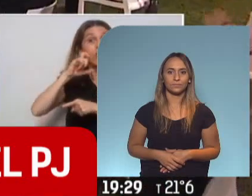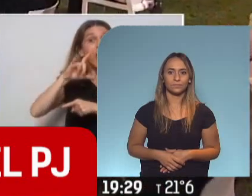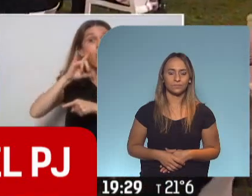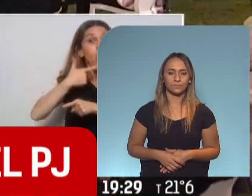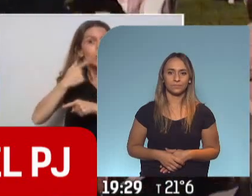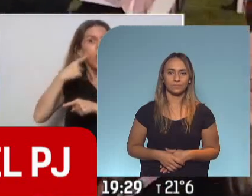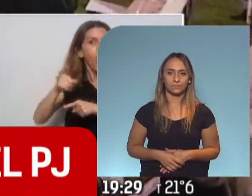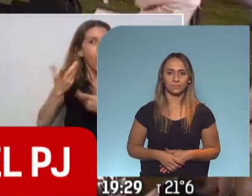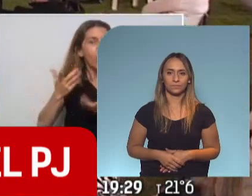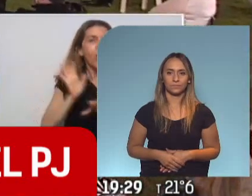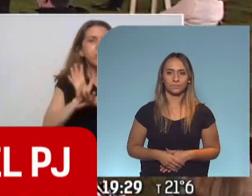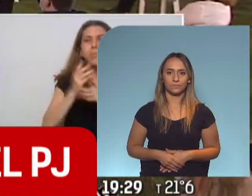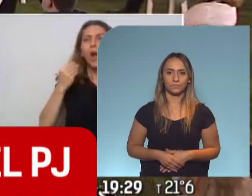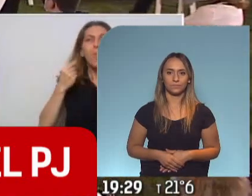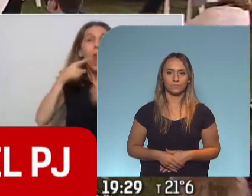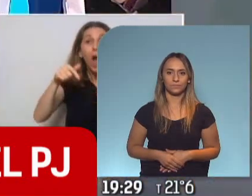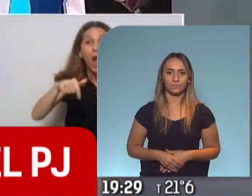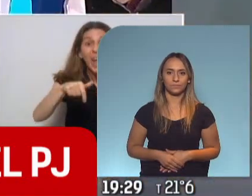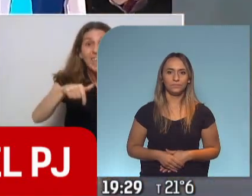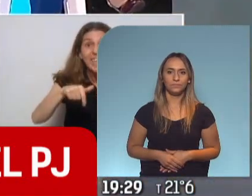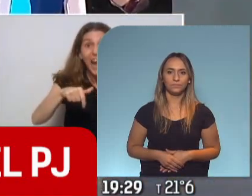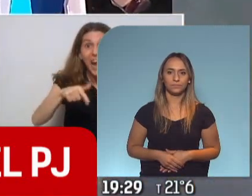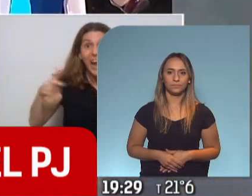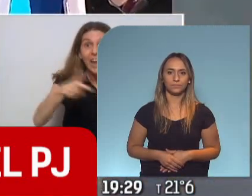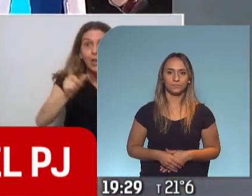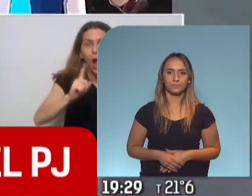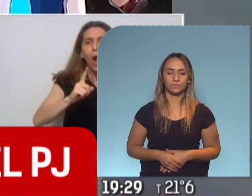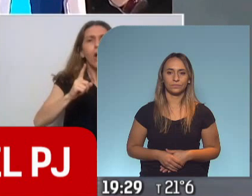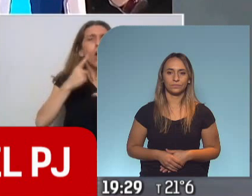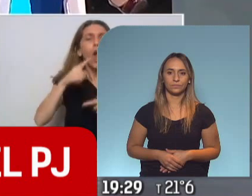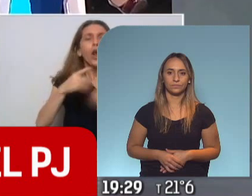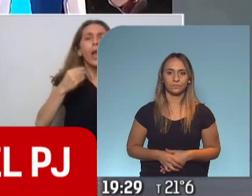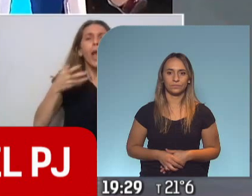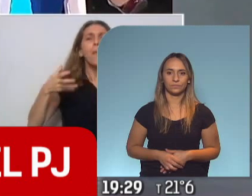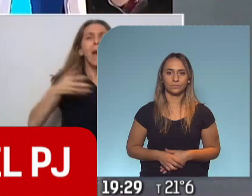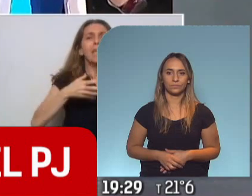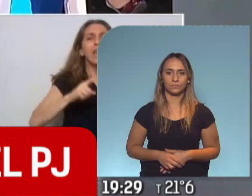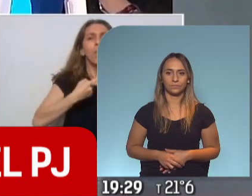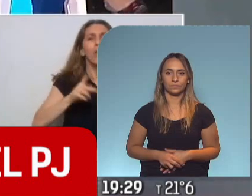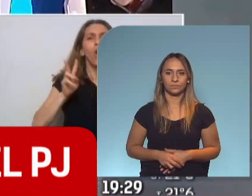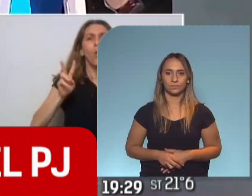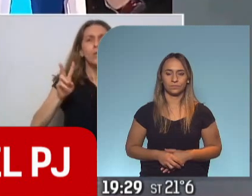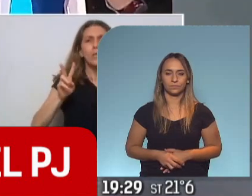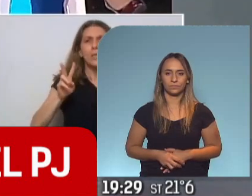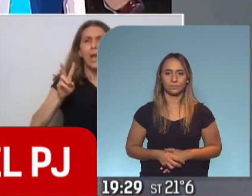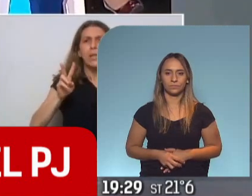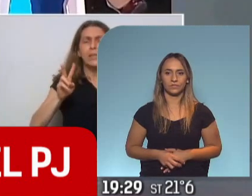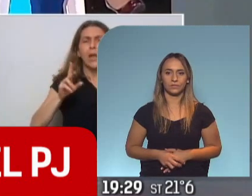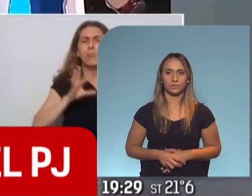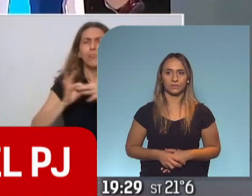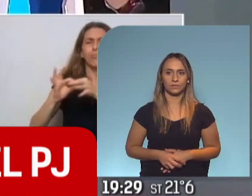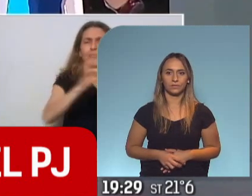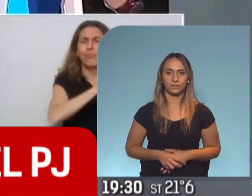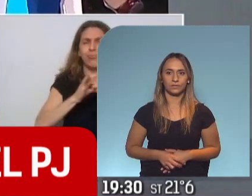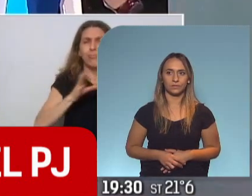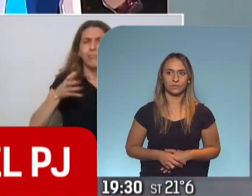que lleguemos a este punto, sino que hizo posible que el Partido Justicialista nos convoque y nos vuelva a unir